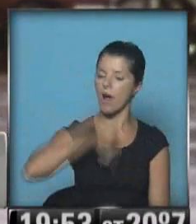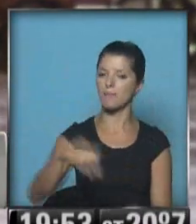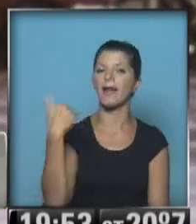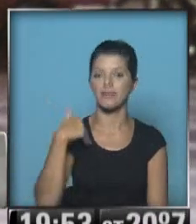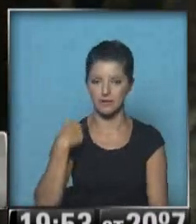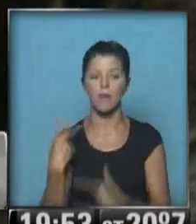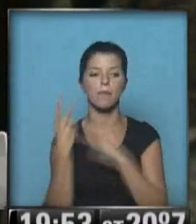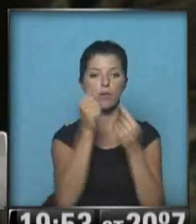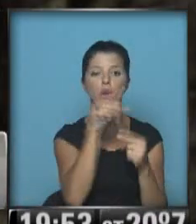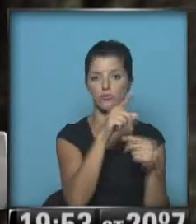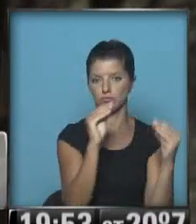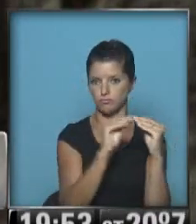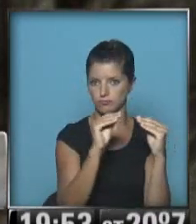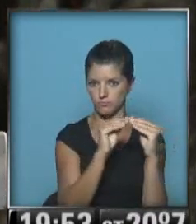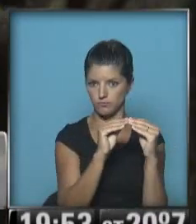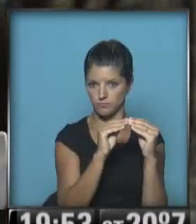a su